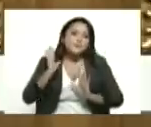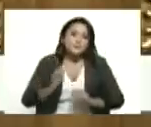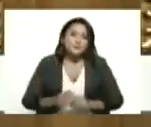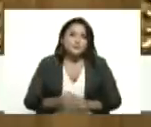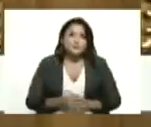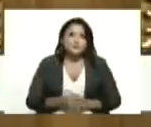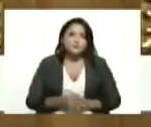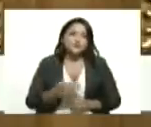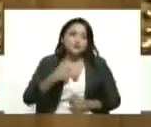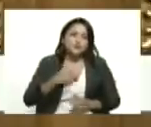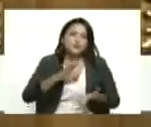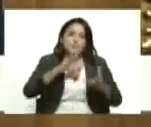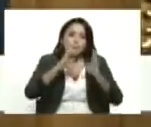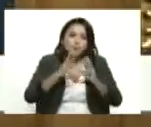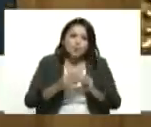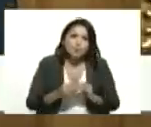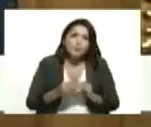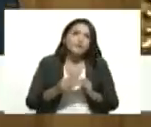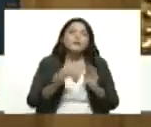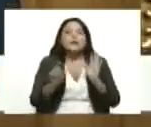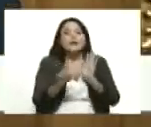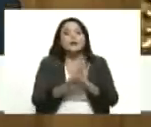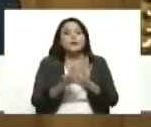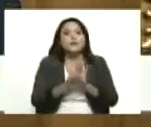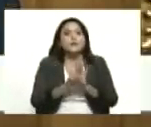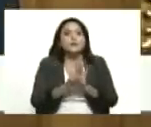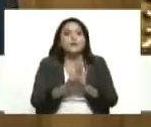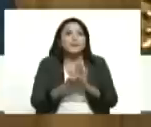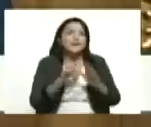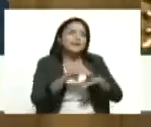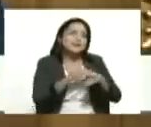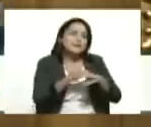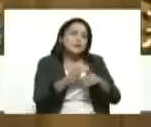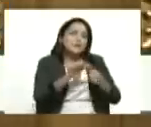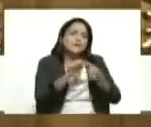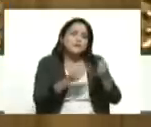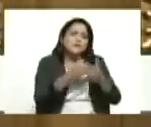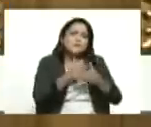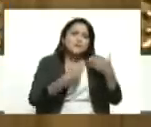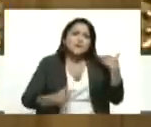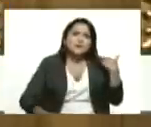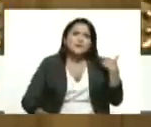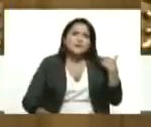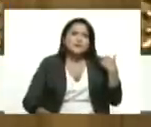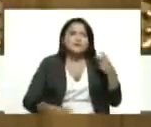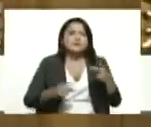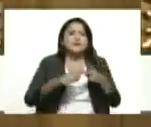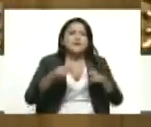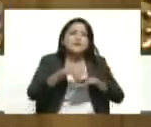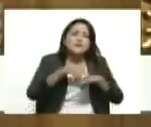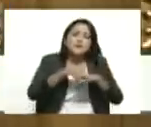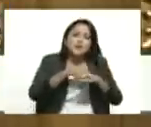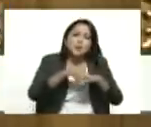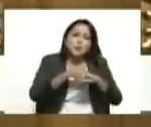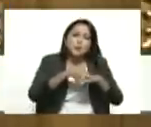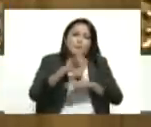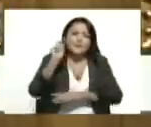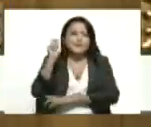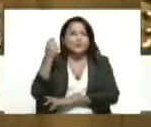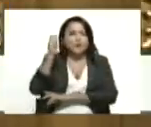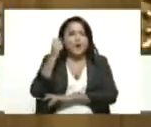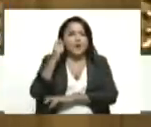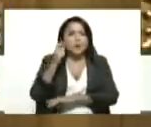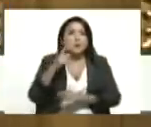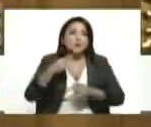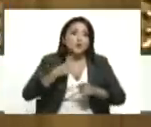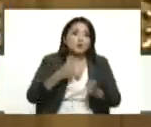un resumen de esta ley, perdóname, compañero vicepresidente, compañero parlamentario, que me tome un poco de tiempo, pero creo que es